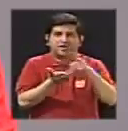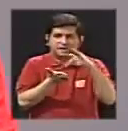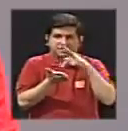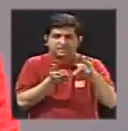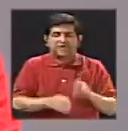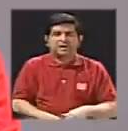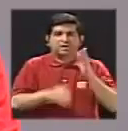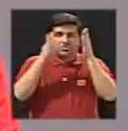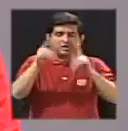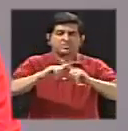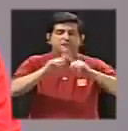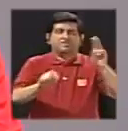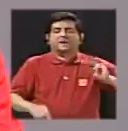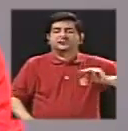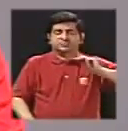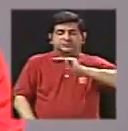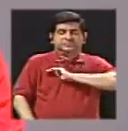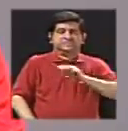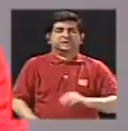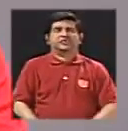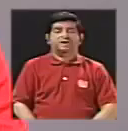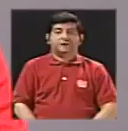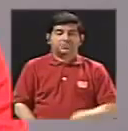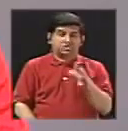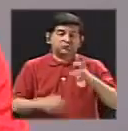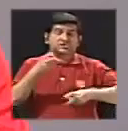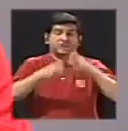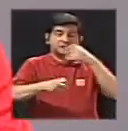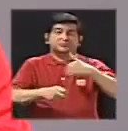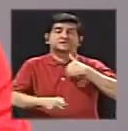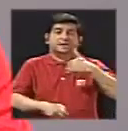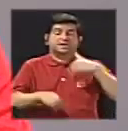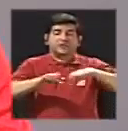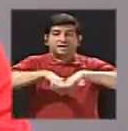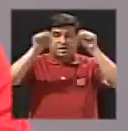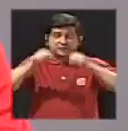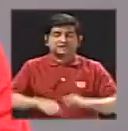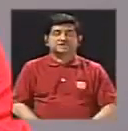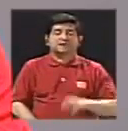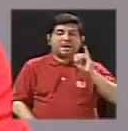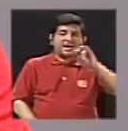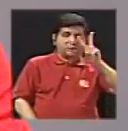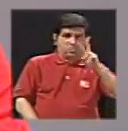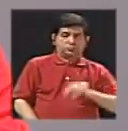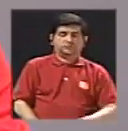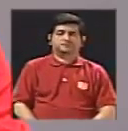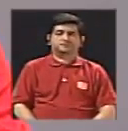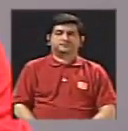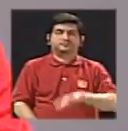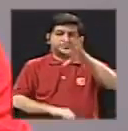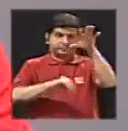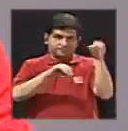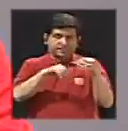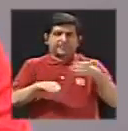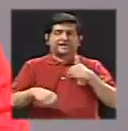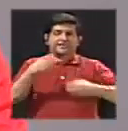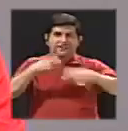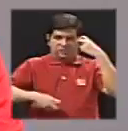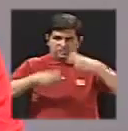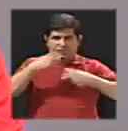de los compañeros de otros ministerios. Y este es uno de los problemas que tiene el sistema Integra 2. Además, tenemos un